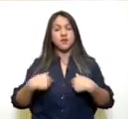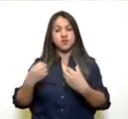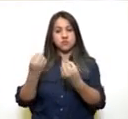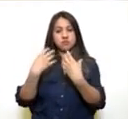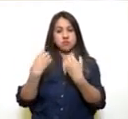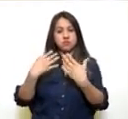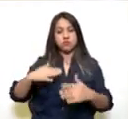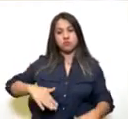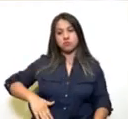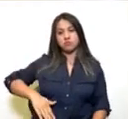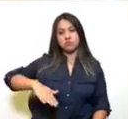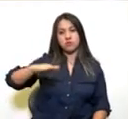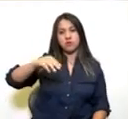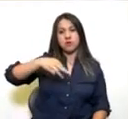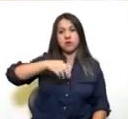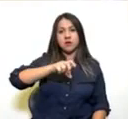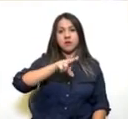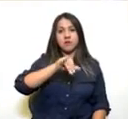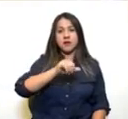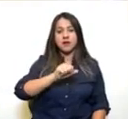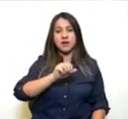oblatos de maría inmaculada